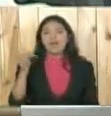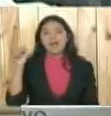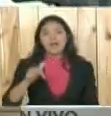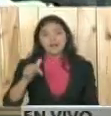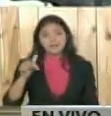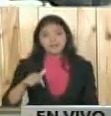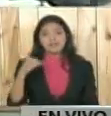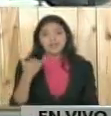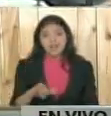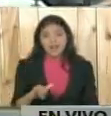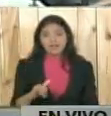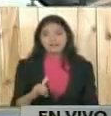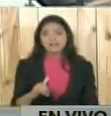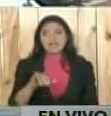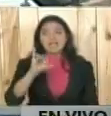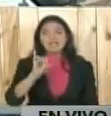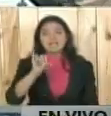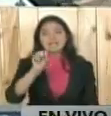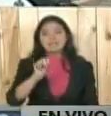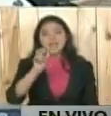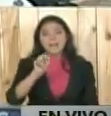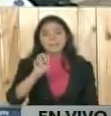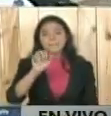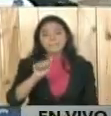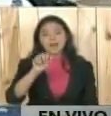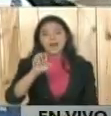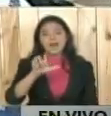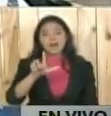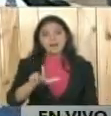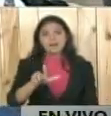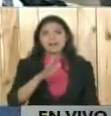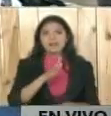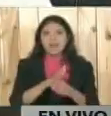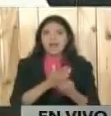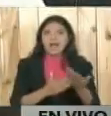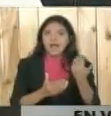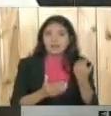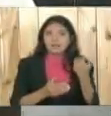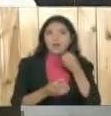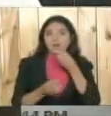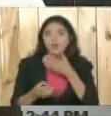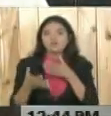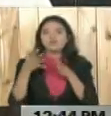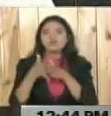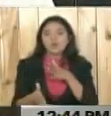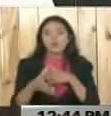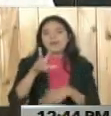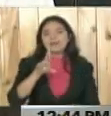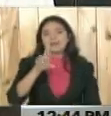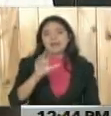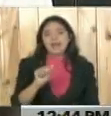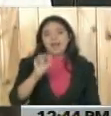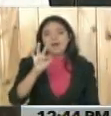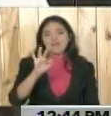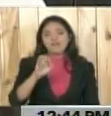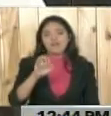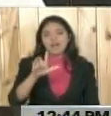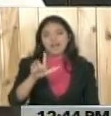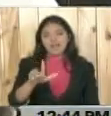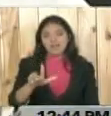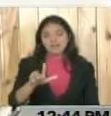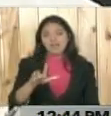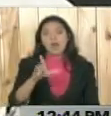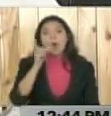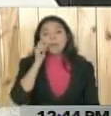tenemos Ismael Rivera. ¿Qué me dice, Javier? Que le estaba comentando en la parte anterior, que vamos a hablar un poquito sobre lo que fue Rafael Cortijo.